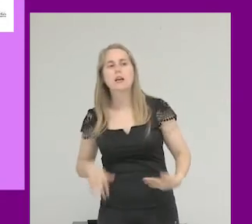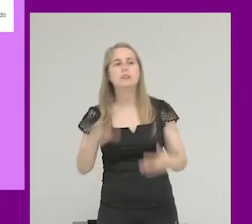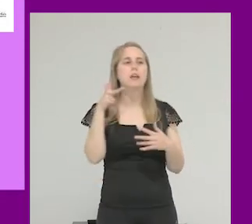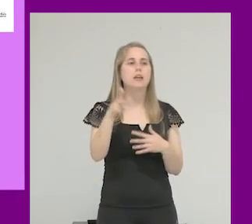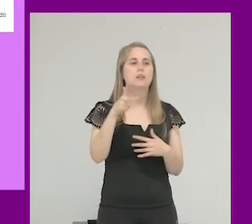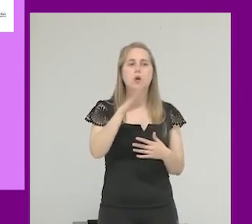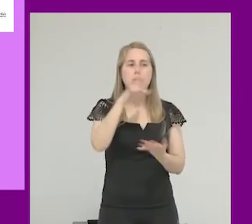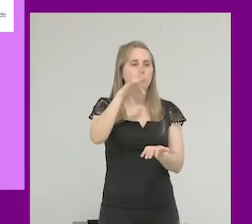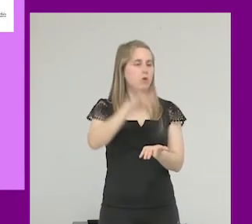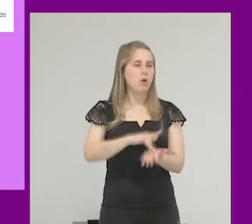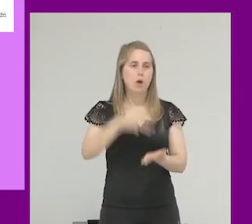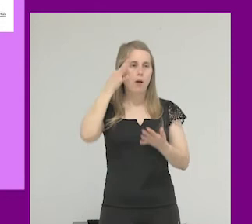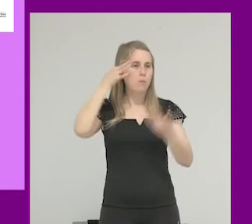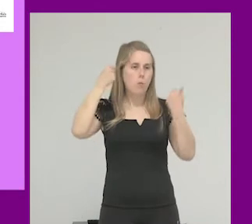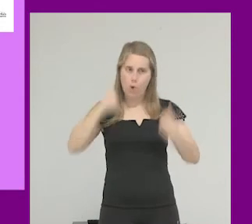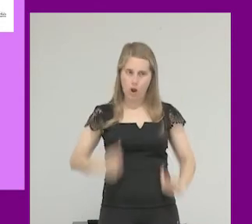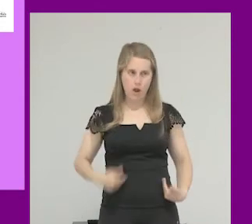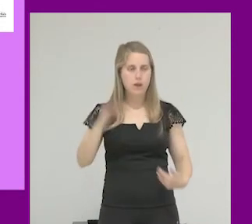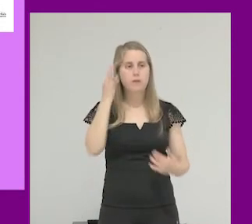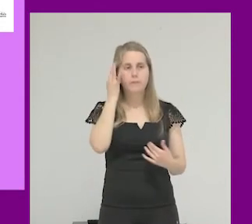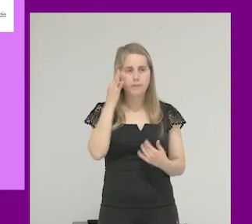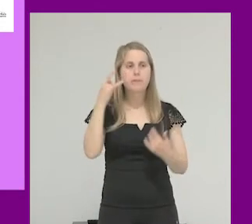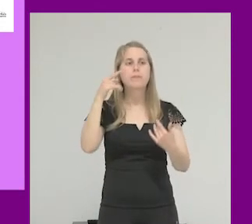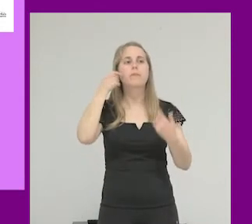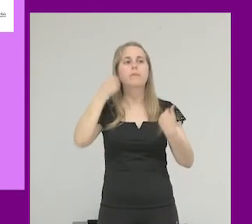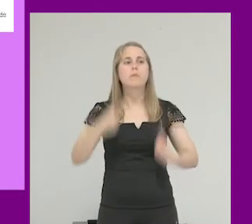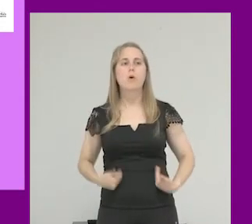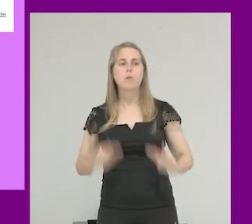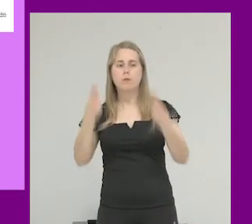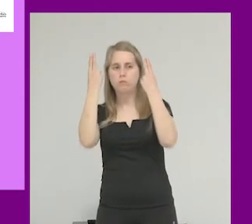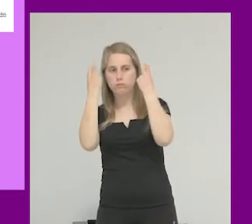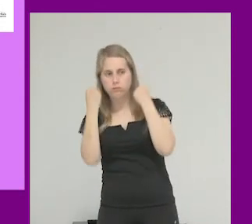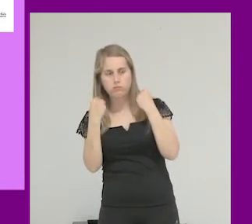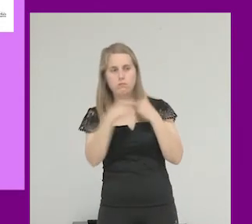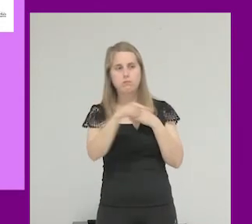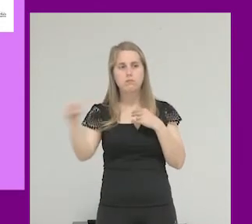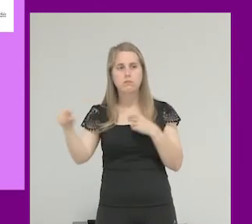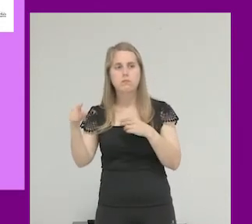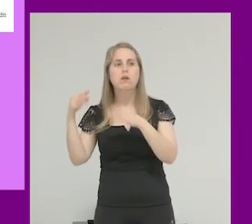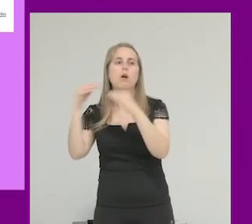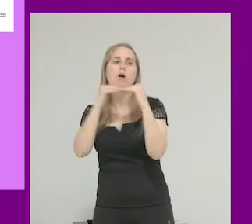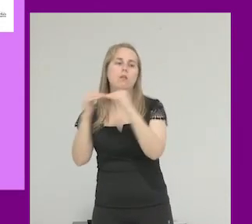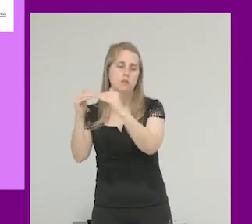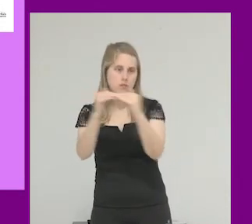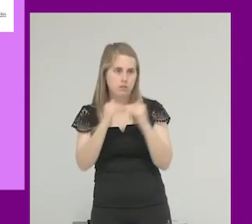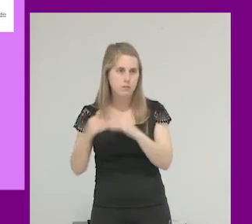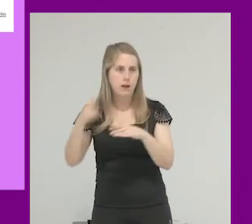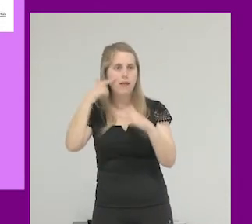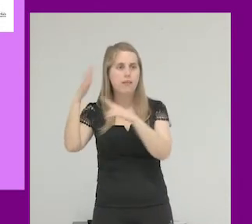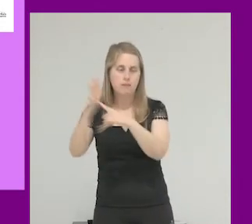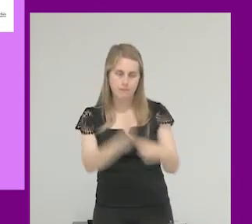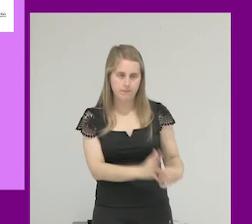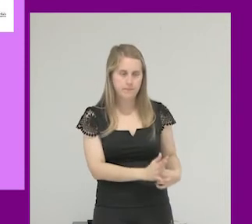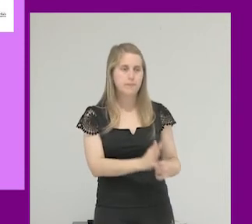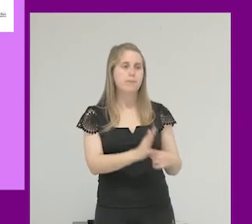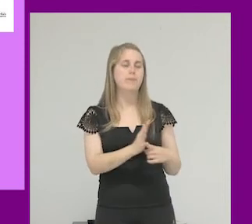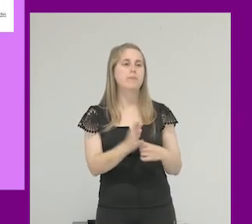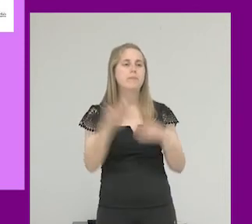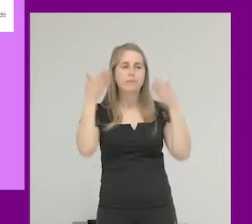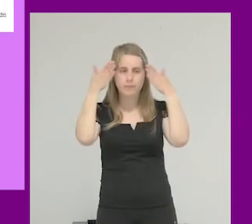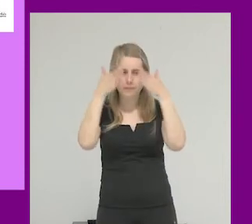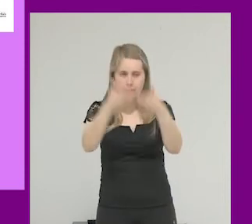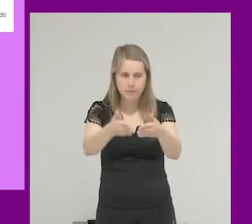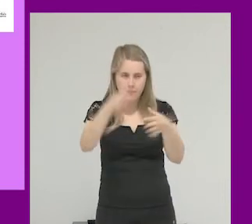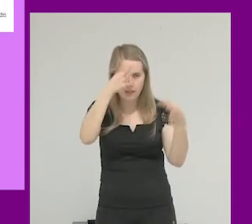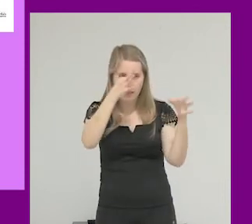mujeres o cuerpos subordinados, no hegemónicos, indignos de ser defendidos. Centrando la atención en